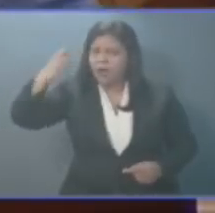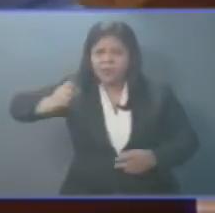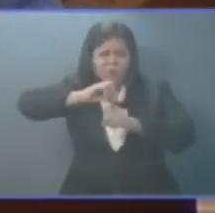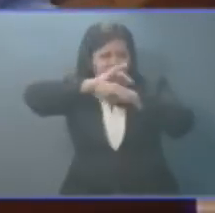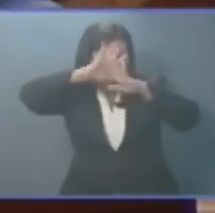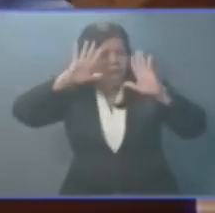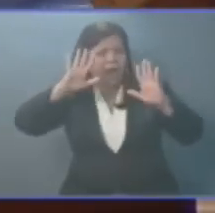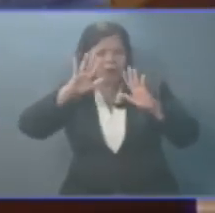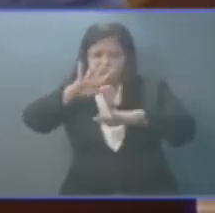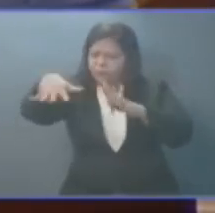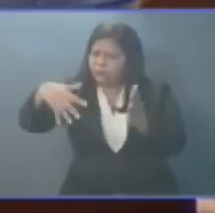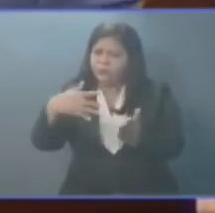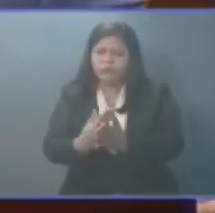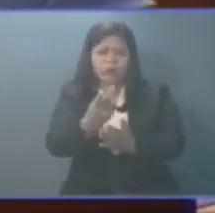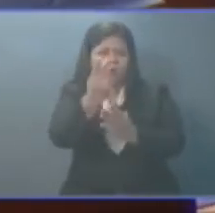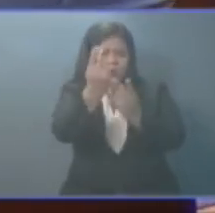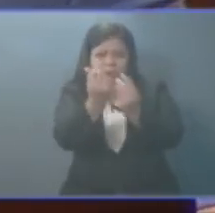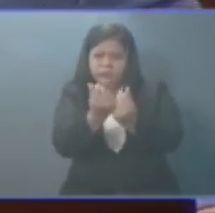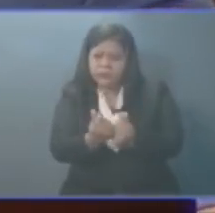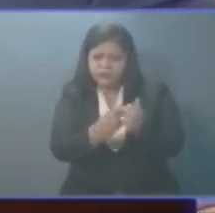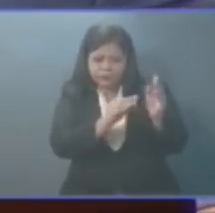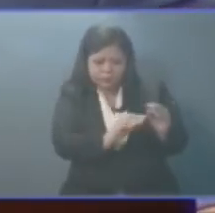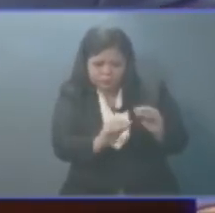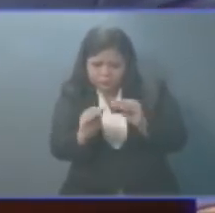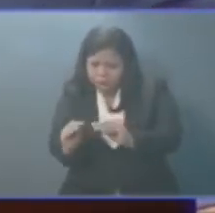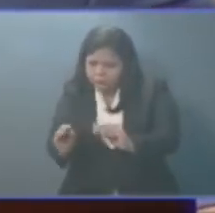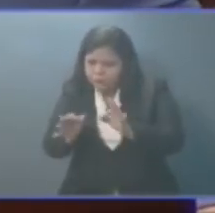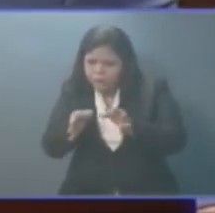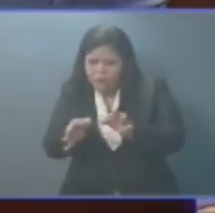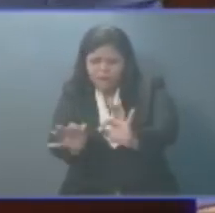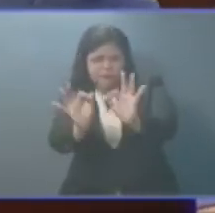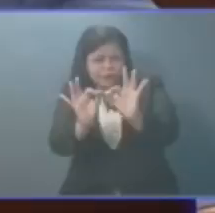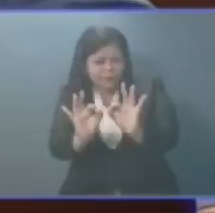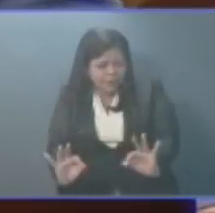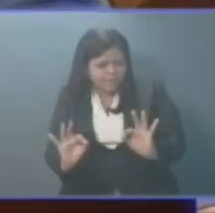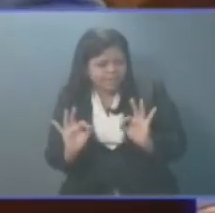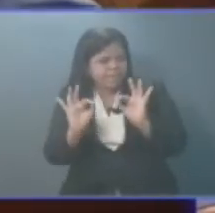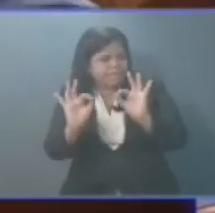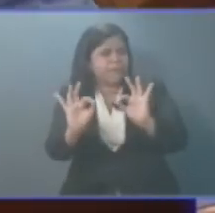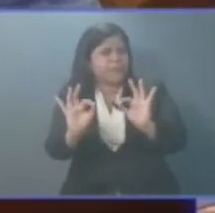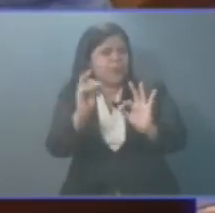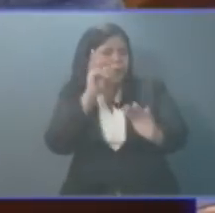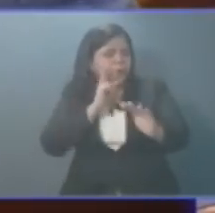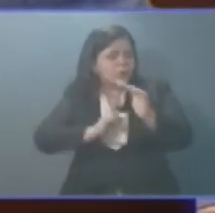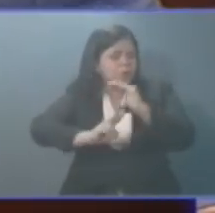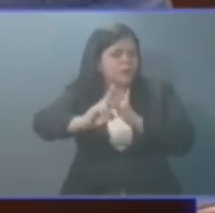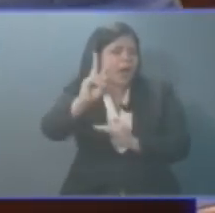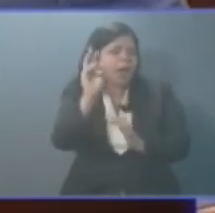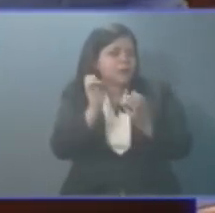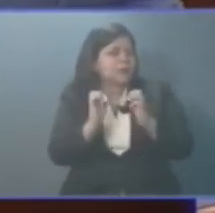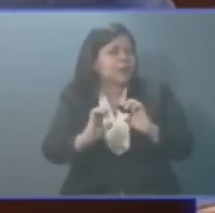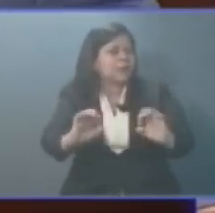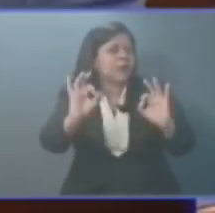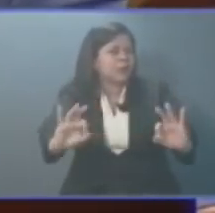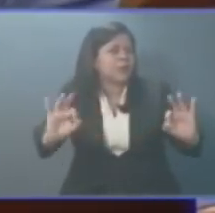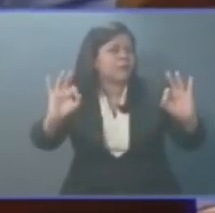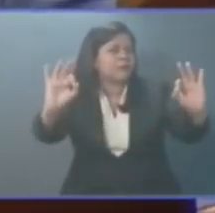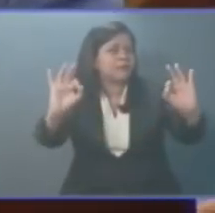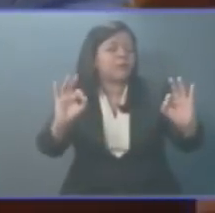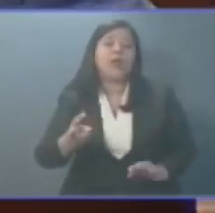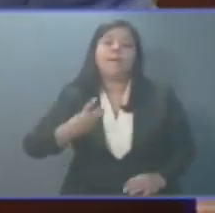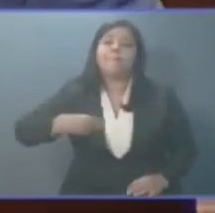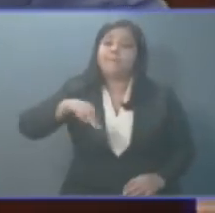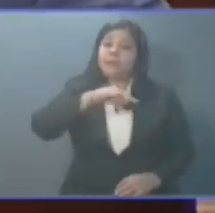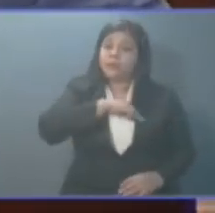inversión pública se formula y ejecuta de manera articulada, con una visión estratégica. Este